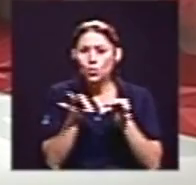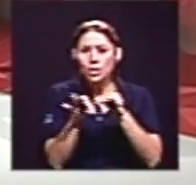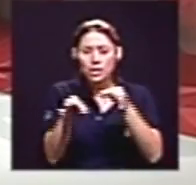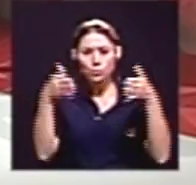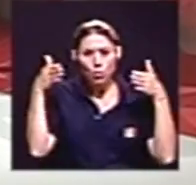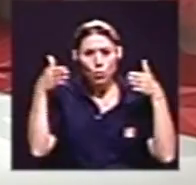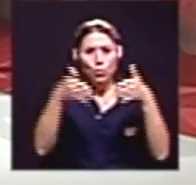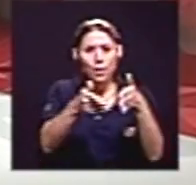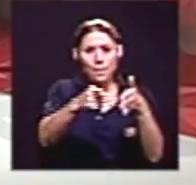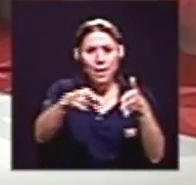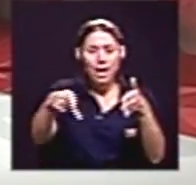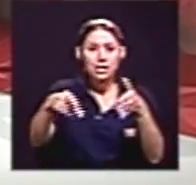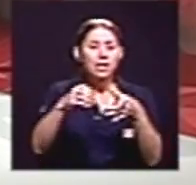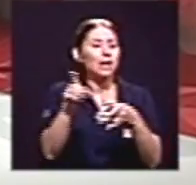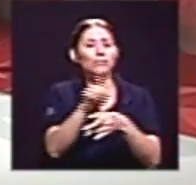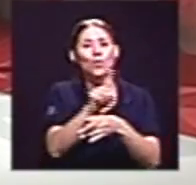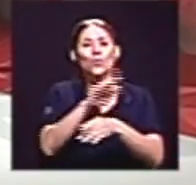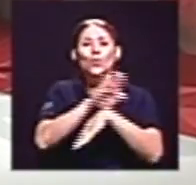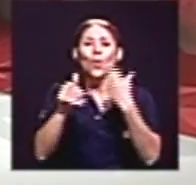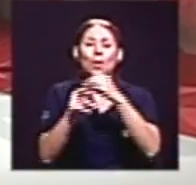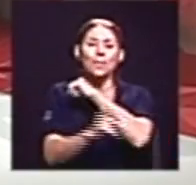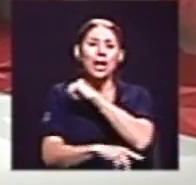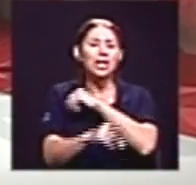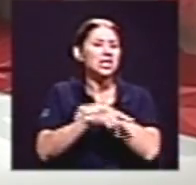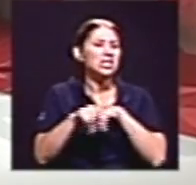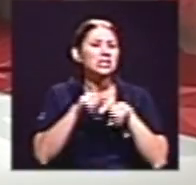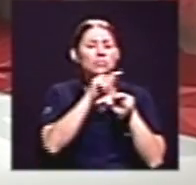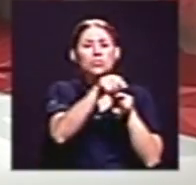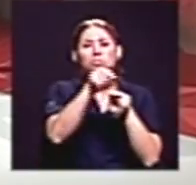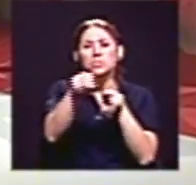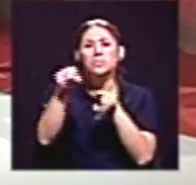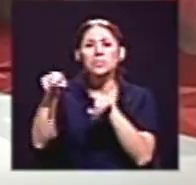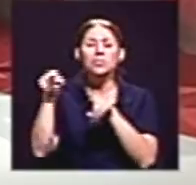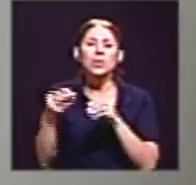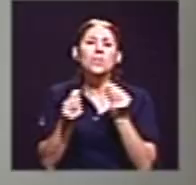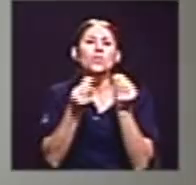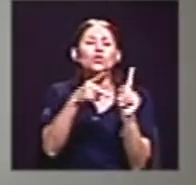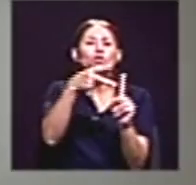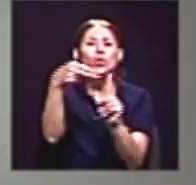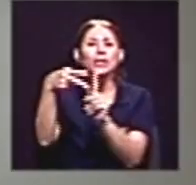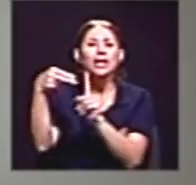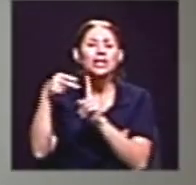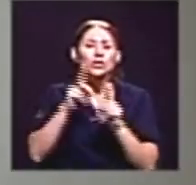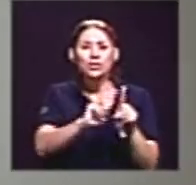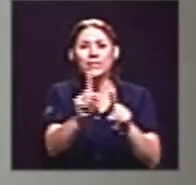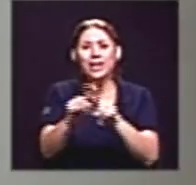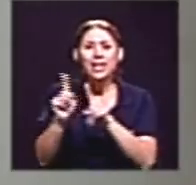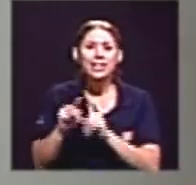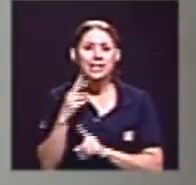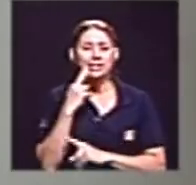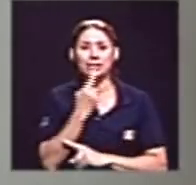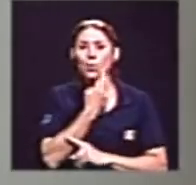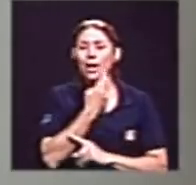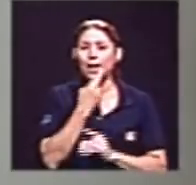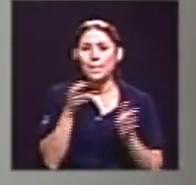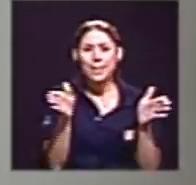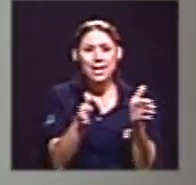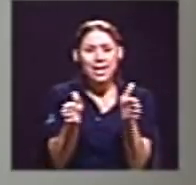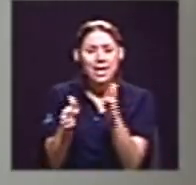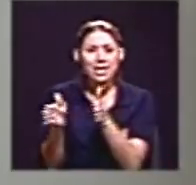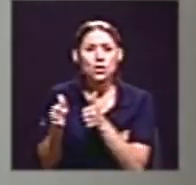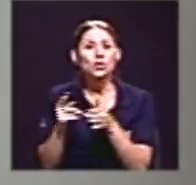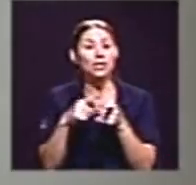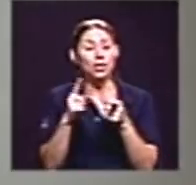muy extendido en todo el país y muy diversificado, con muchos hotelitos pequeños, con muchos servicios de restaurante pequeños. Y